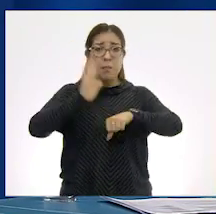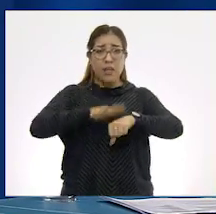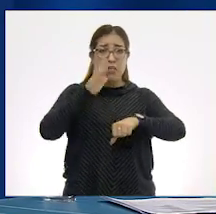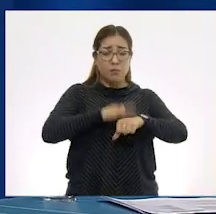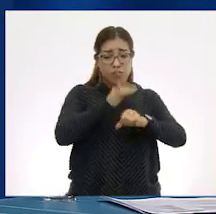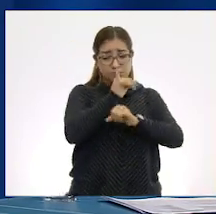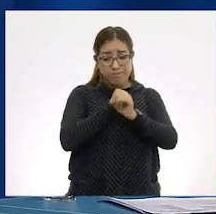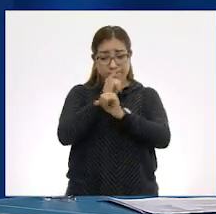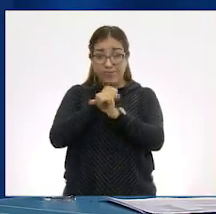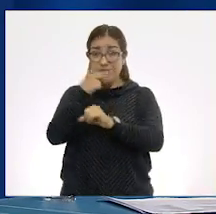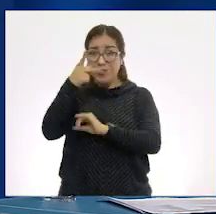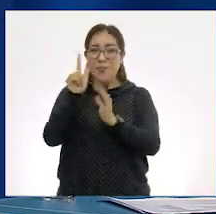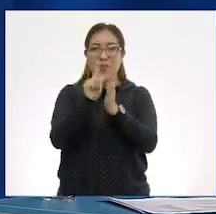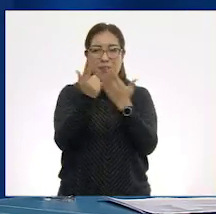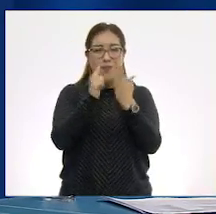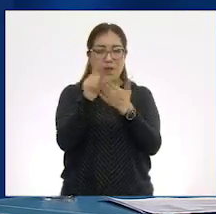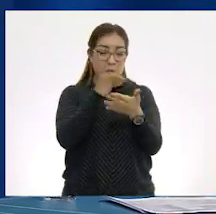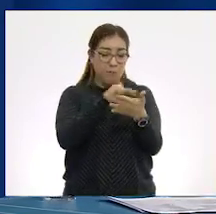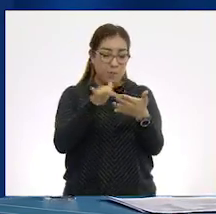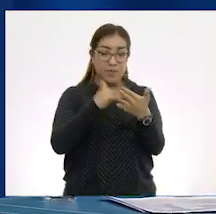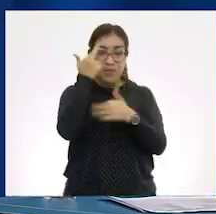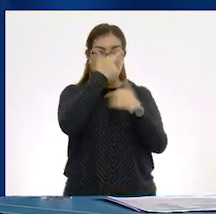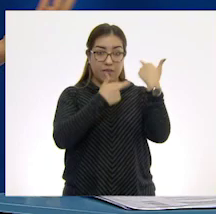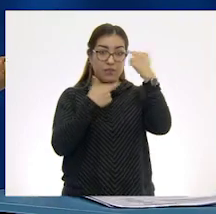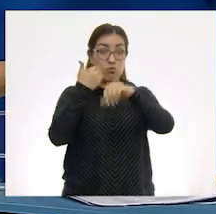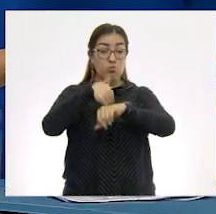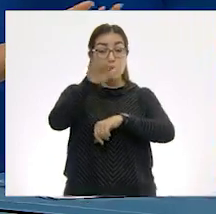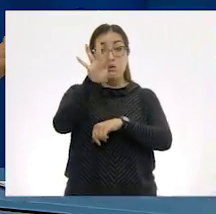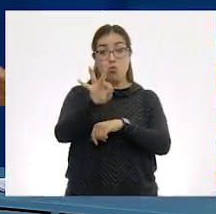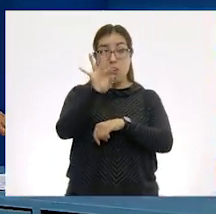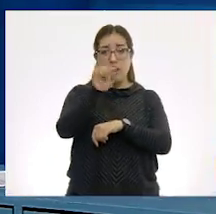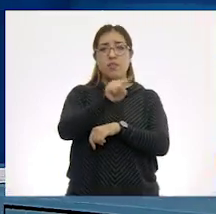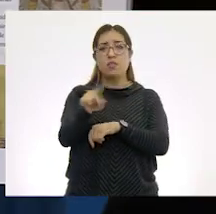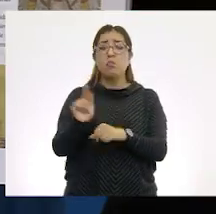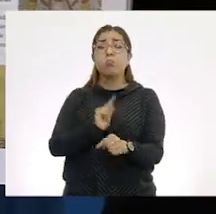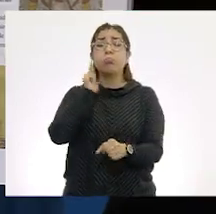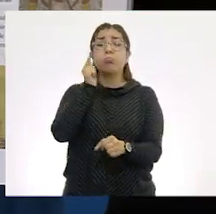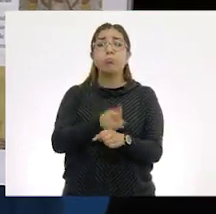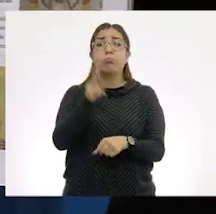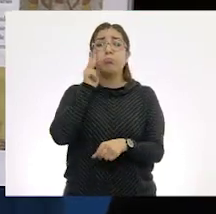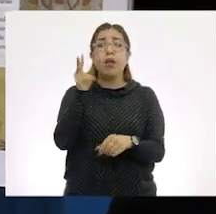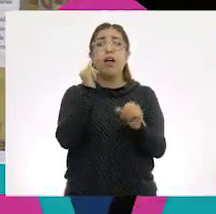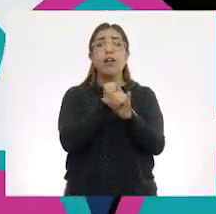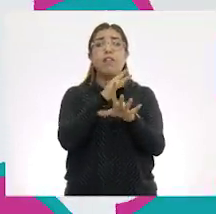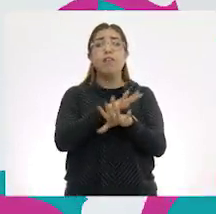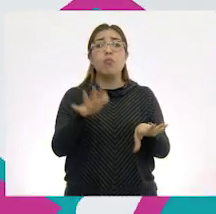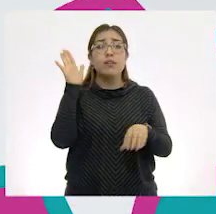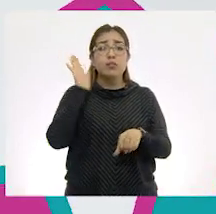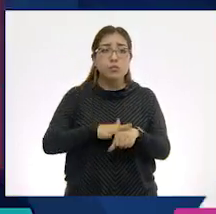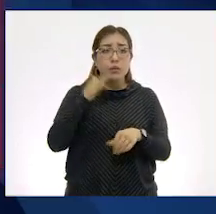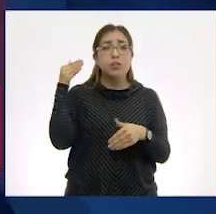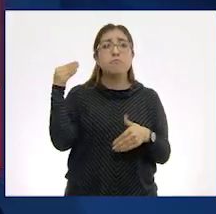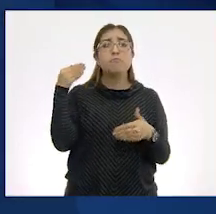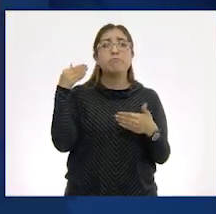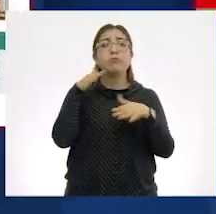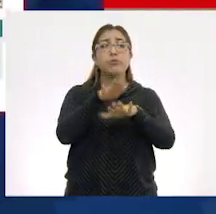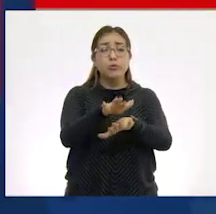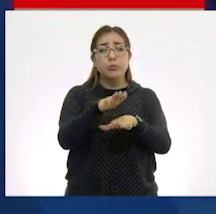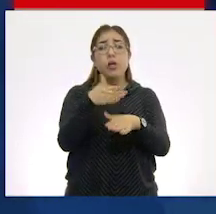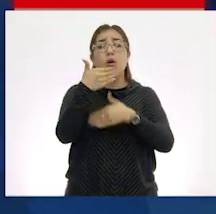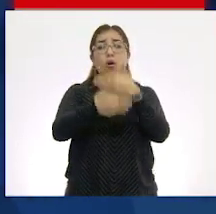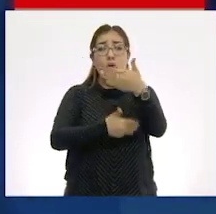y revises tu libro de texto en la página 40, donde podrás encontrar información sobre los avances de la